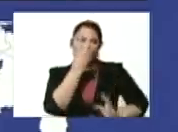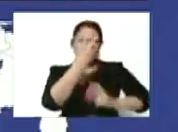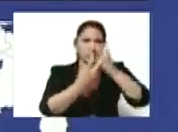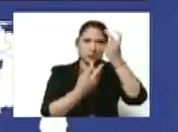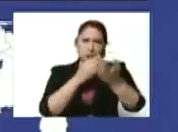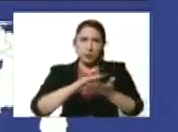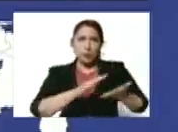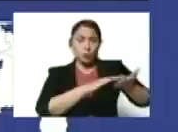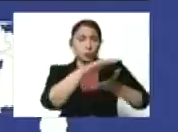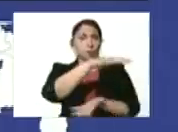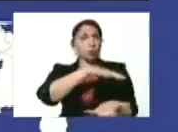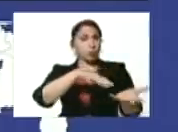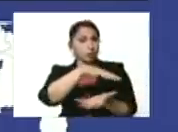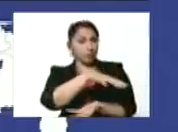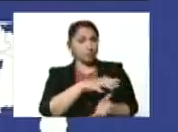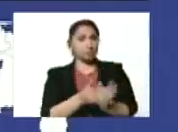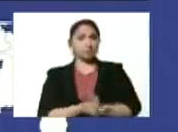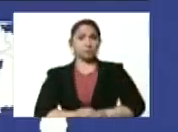resuelve.